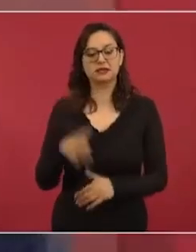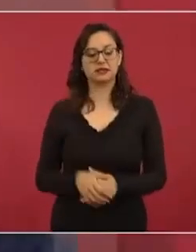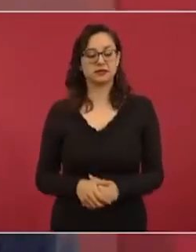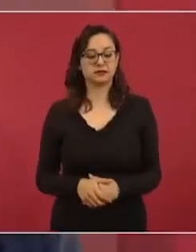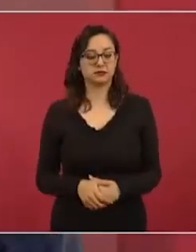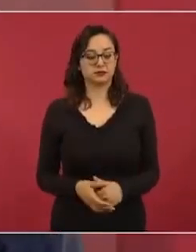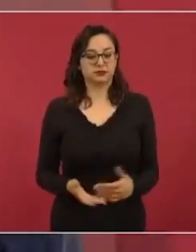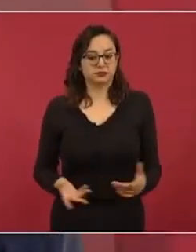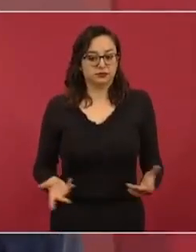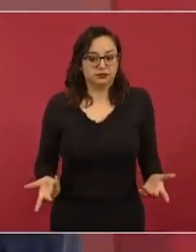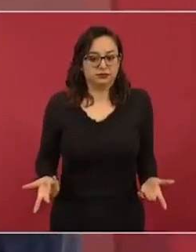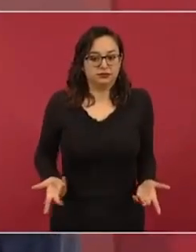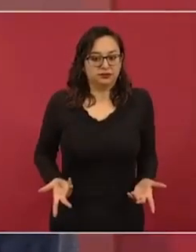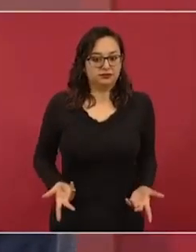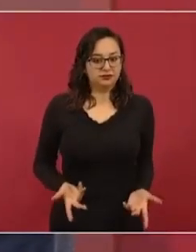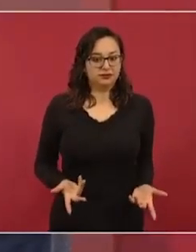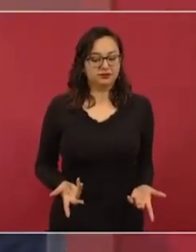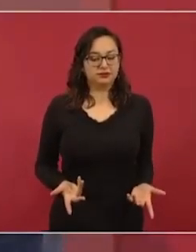ver,